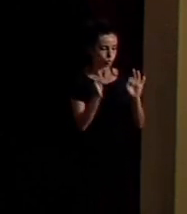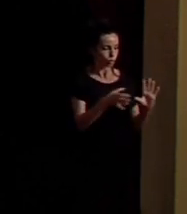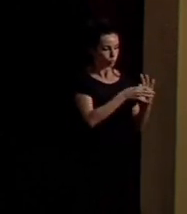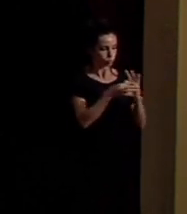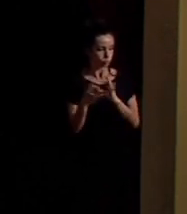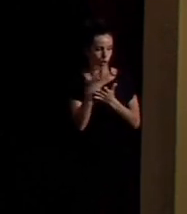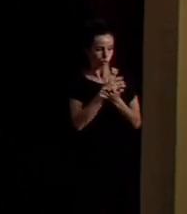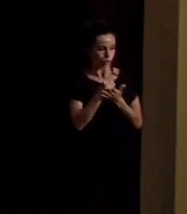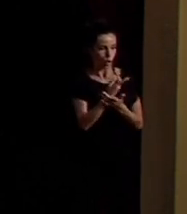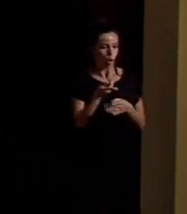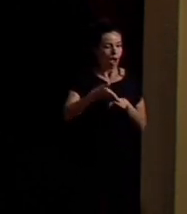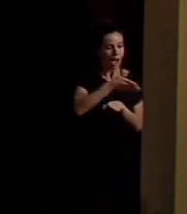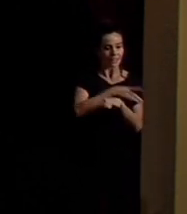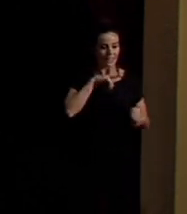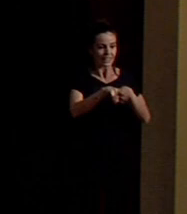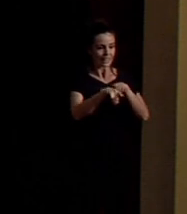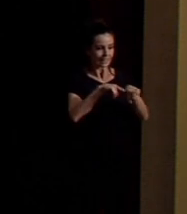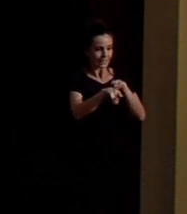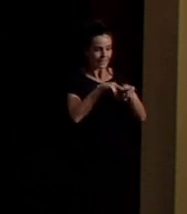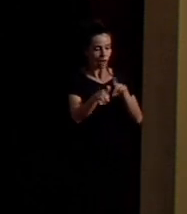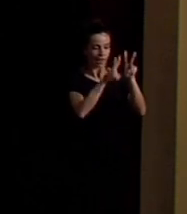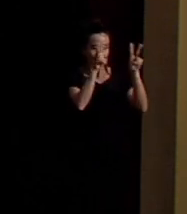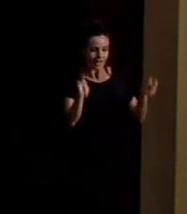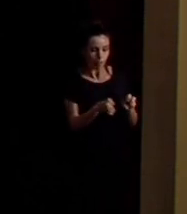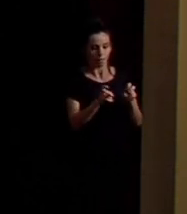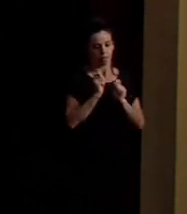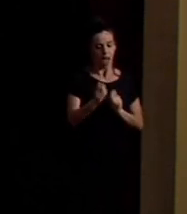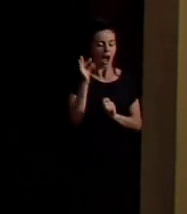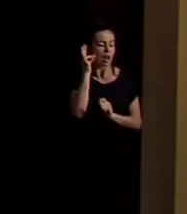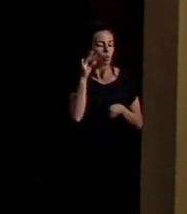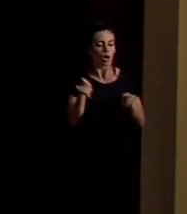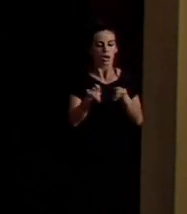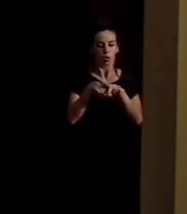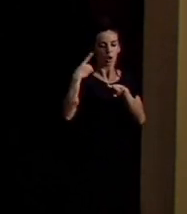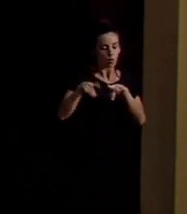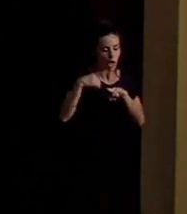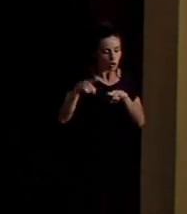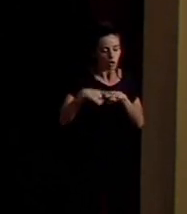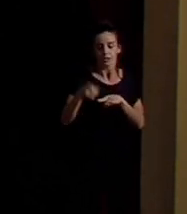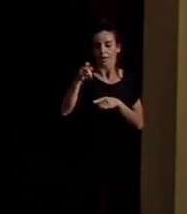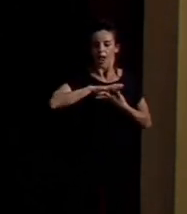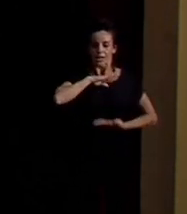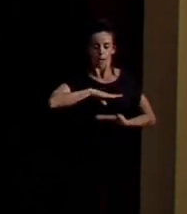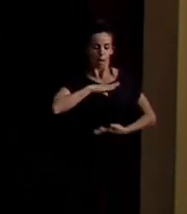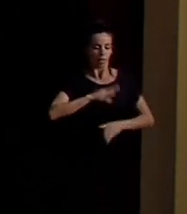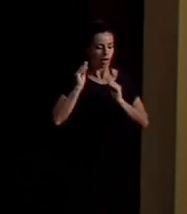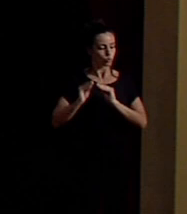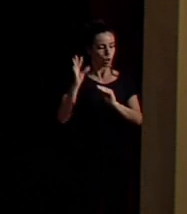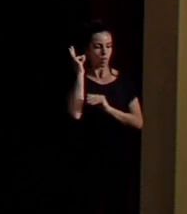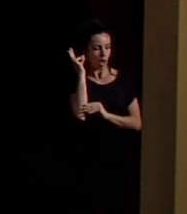criticado anteriormente de la instrumentalización del cuerpo, de la sexualidad, de las capacidades de las